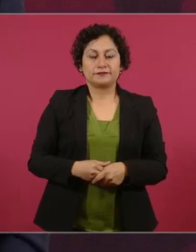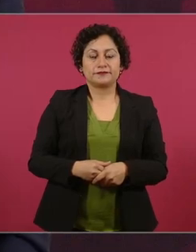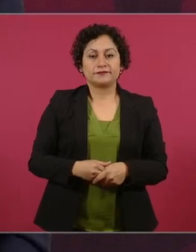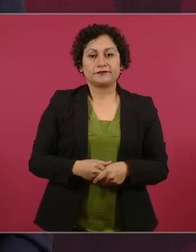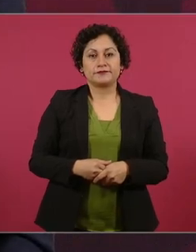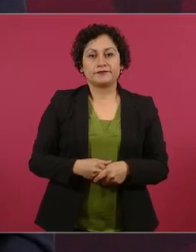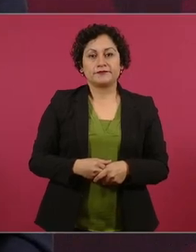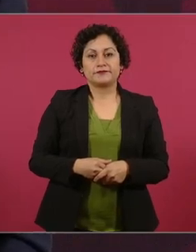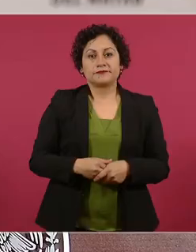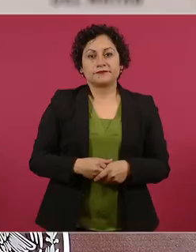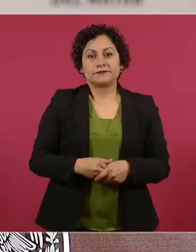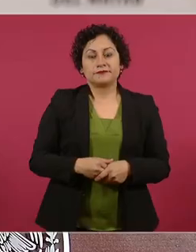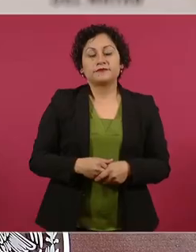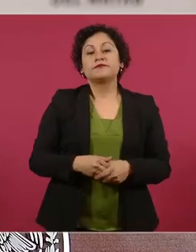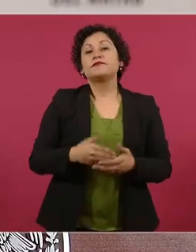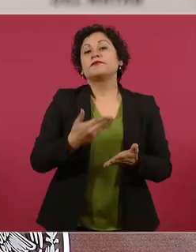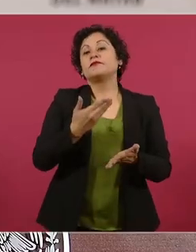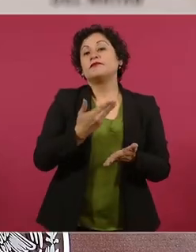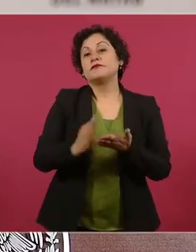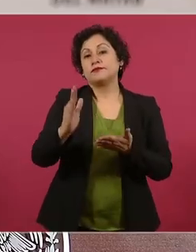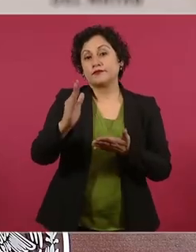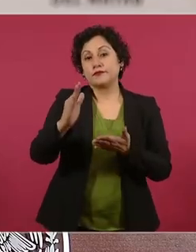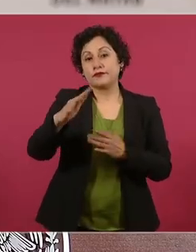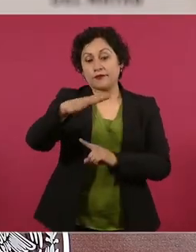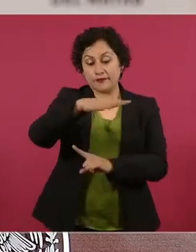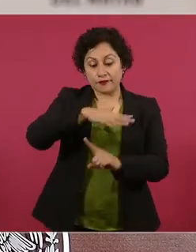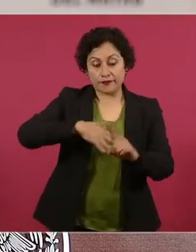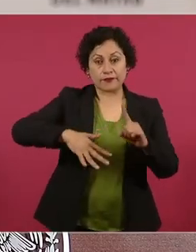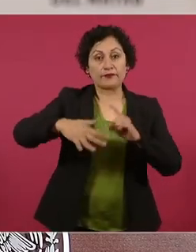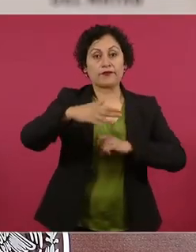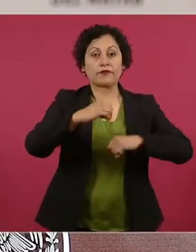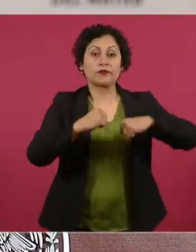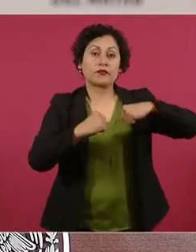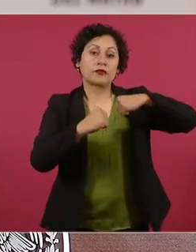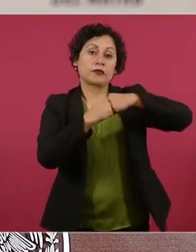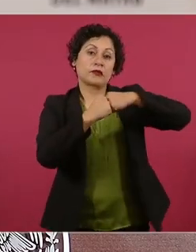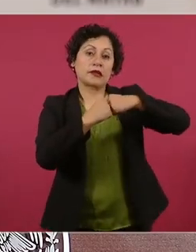tienen 500, 600 kilómetros de frontera